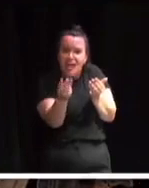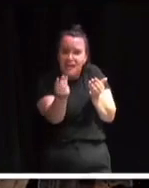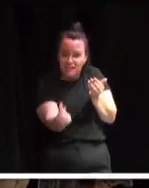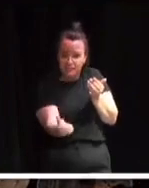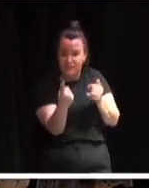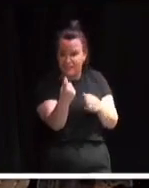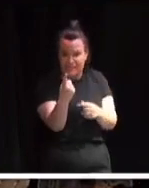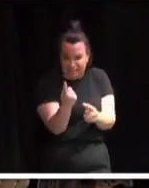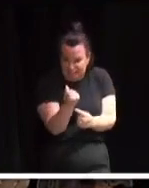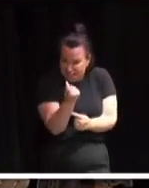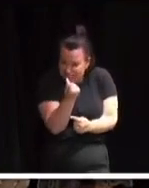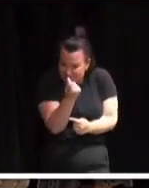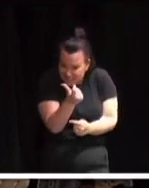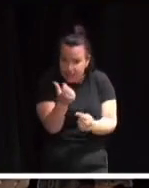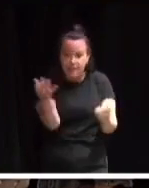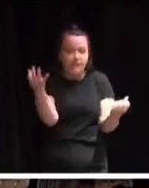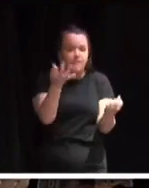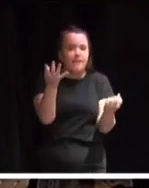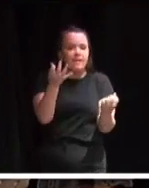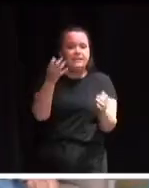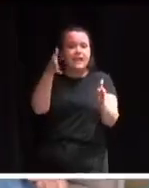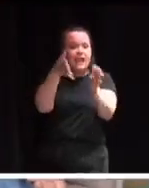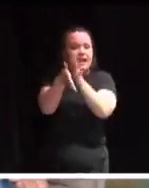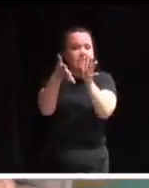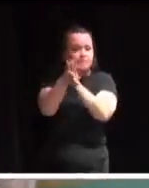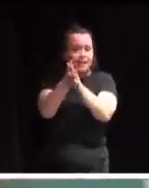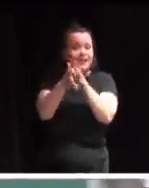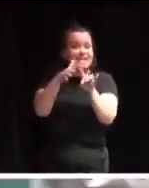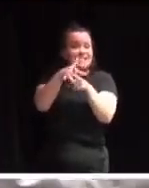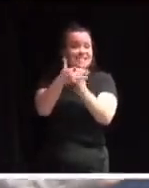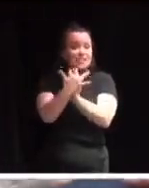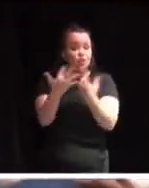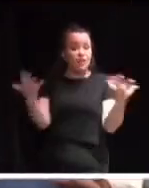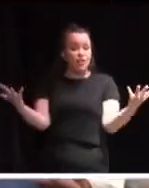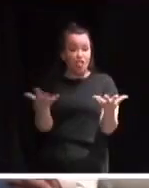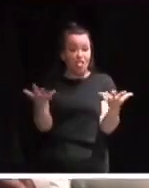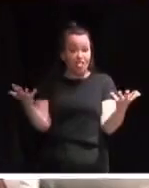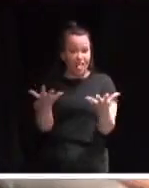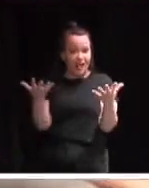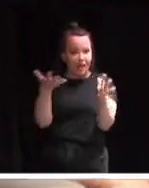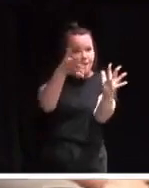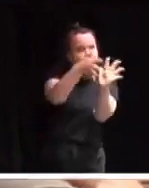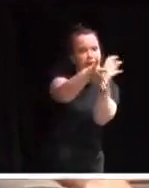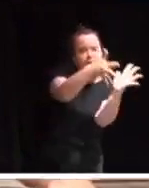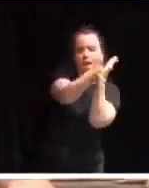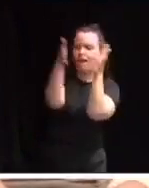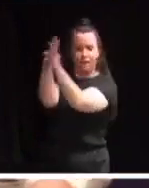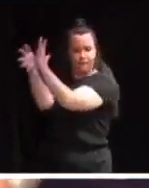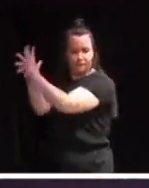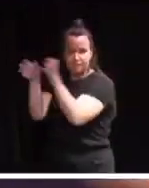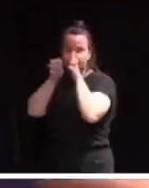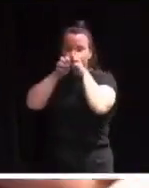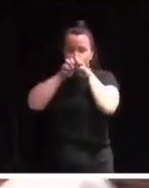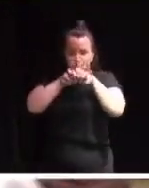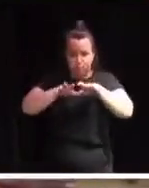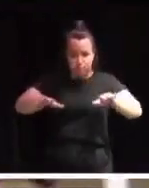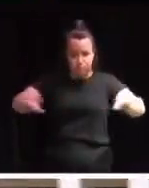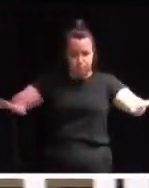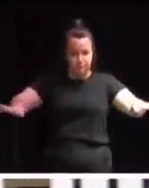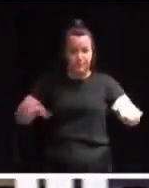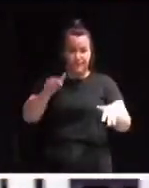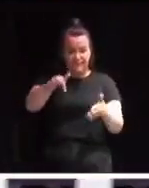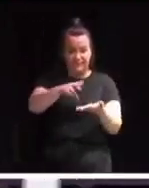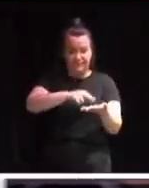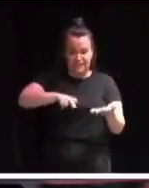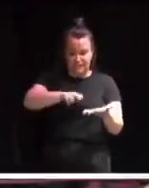ya de campaña tenéis que explicar esta situación de alarma democrática que parece esta región más que ninguna otra en